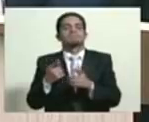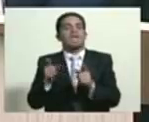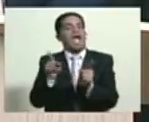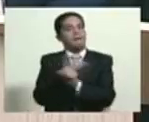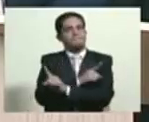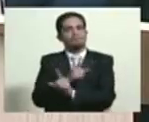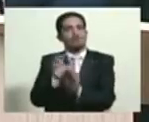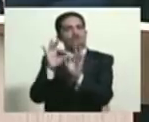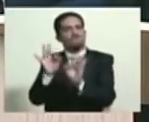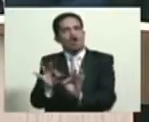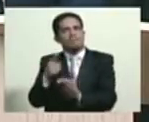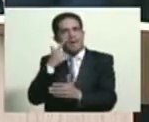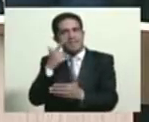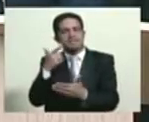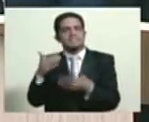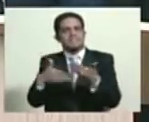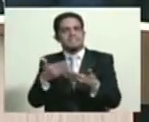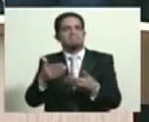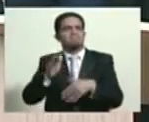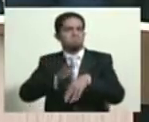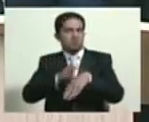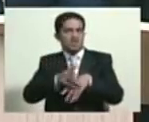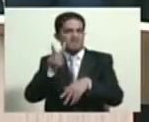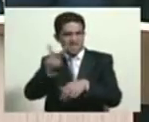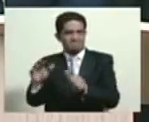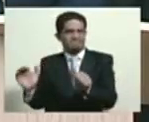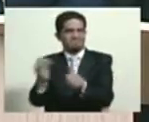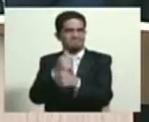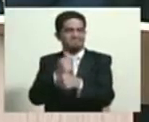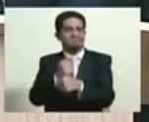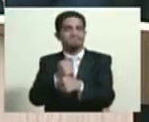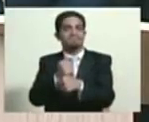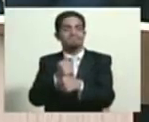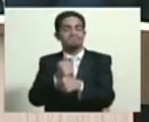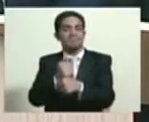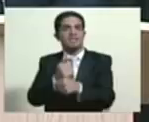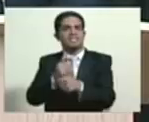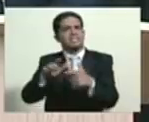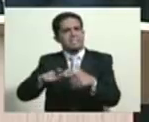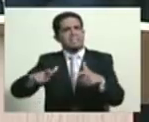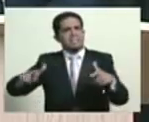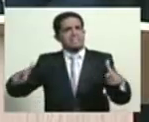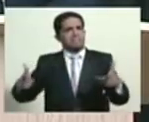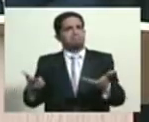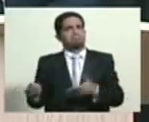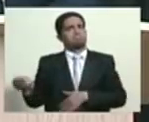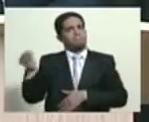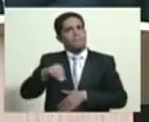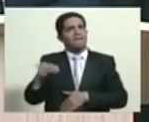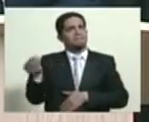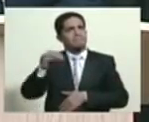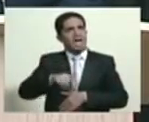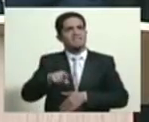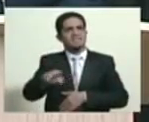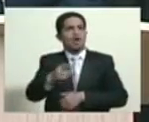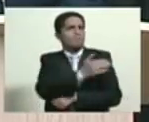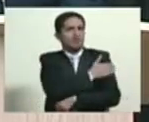estábamos notando que iban a mayores, que iban a por más, que no se iban a detener.